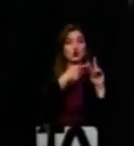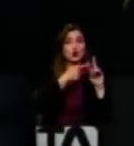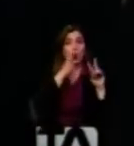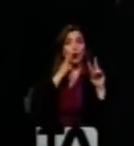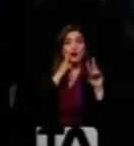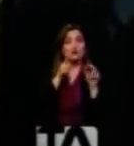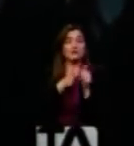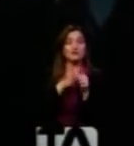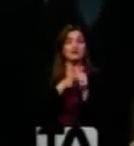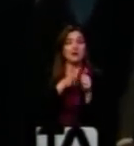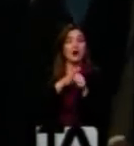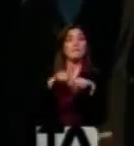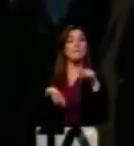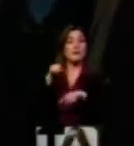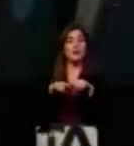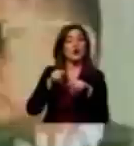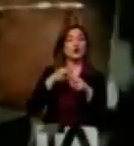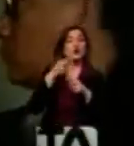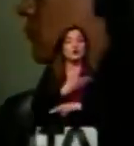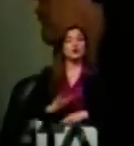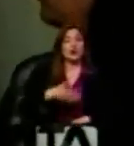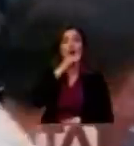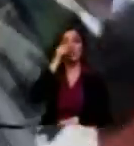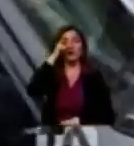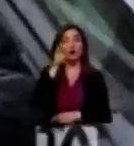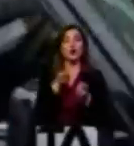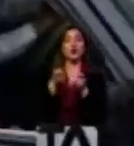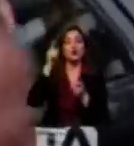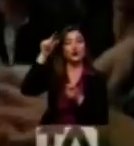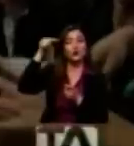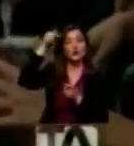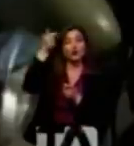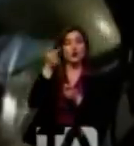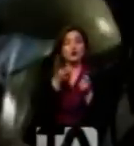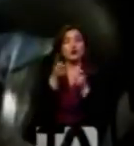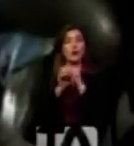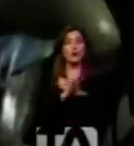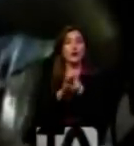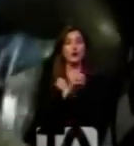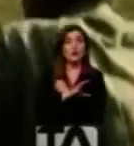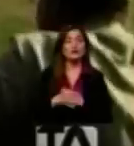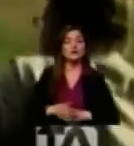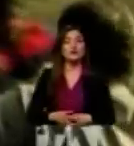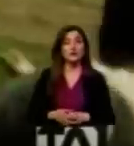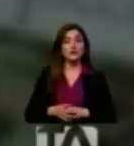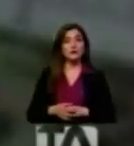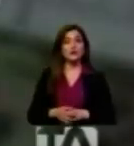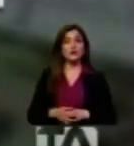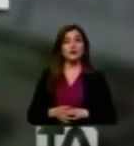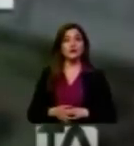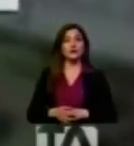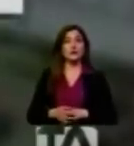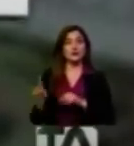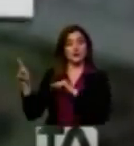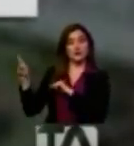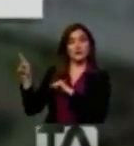muy cercanos al expresidente Correa, manejaron el tema de comunicación y propaganda del gobierno anterior y, según la UAFE,